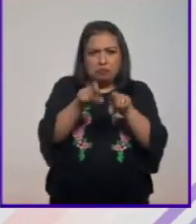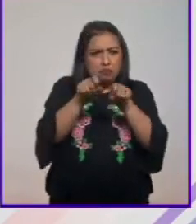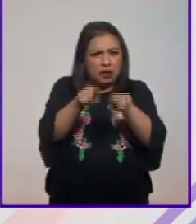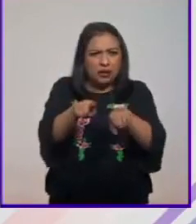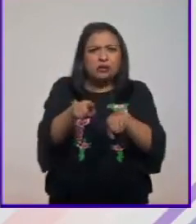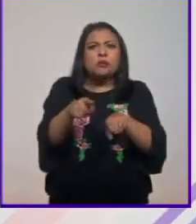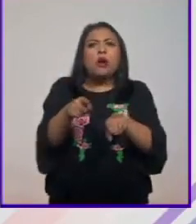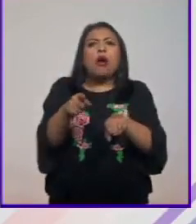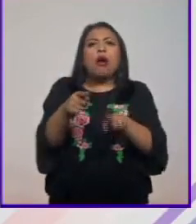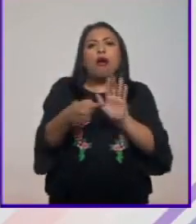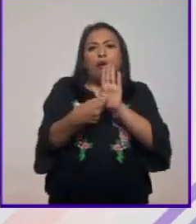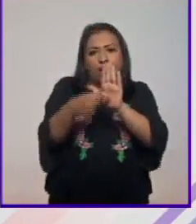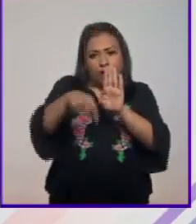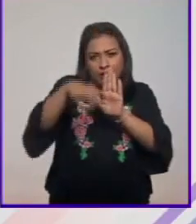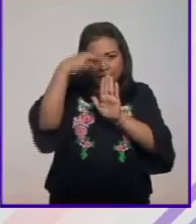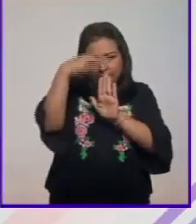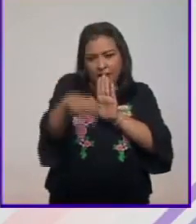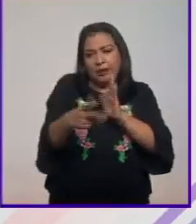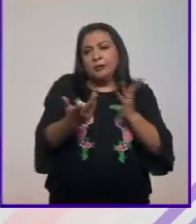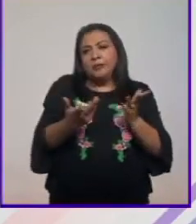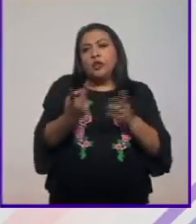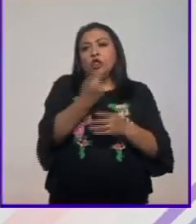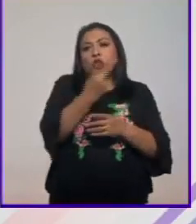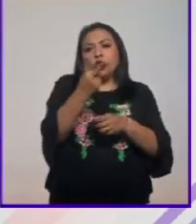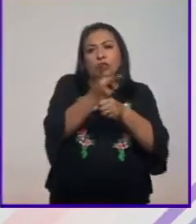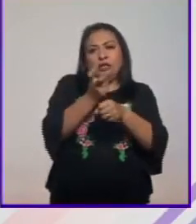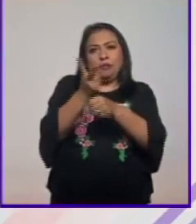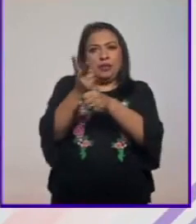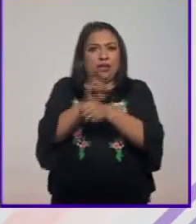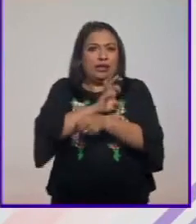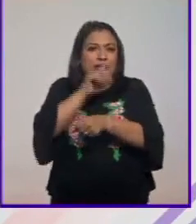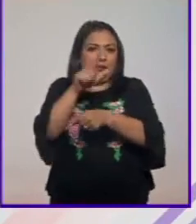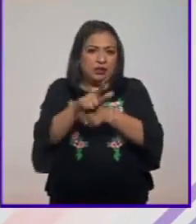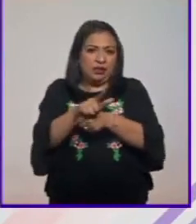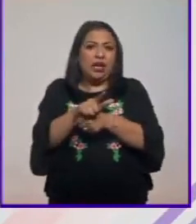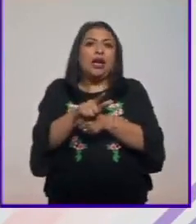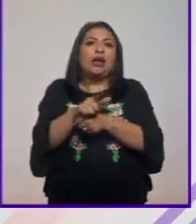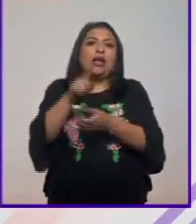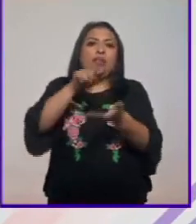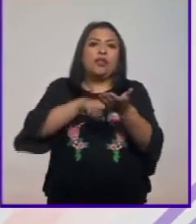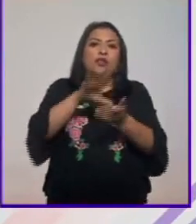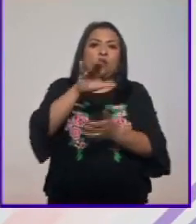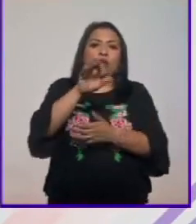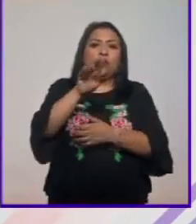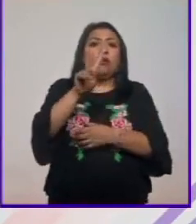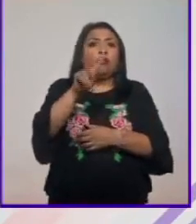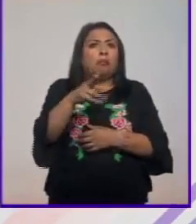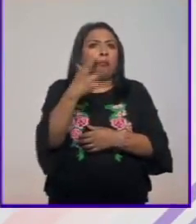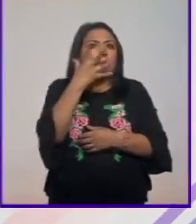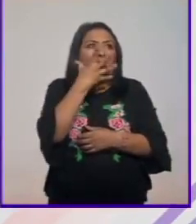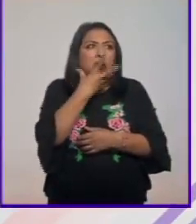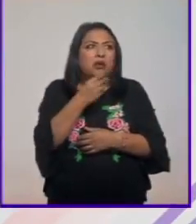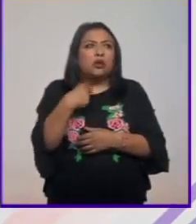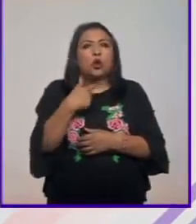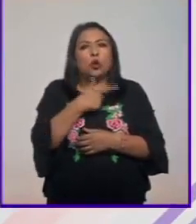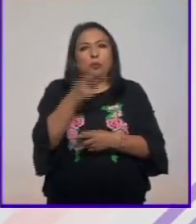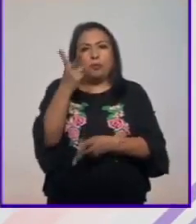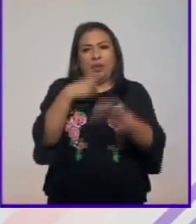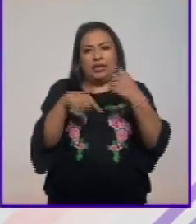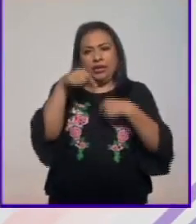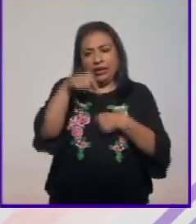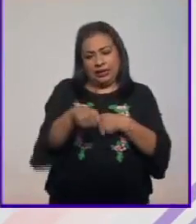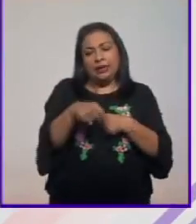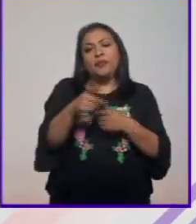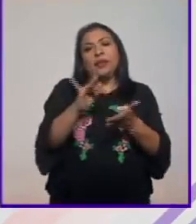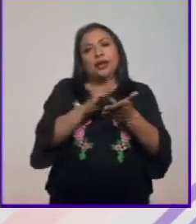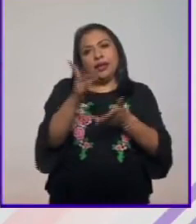hemos venido a darnos a conocer en México, entonces son dos invitadas de lujo que voy a tener en el Cantoral. Se antoja riquísimo y de verdad qué honor tenerte aquí en el estudio.